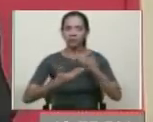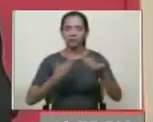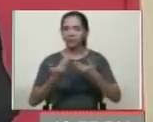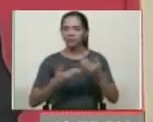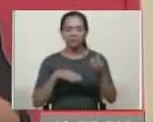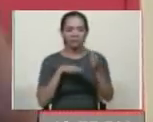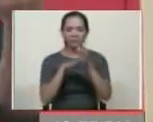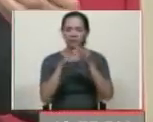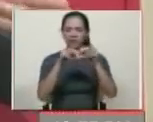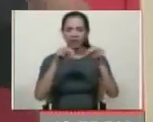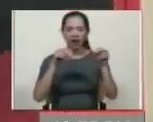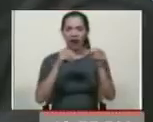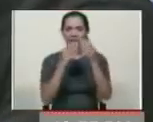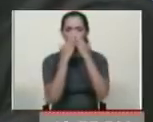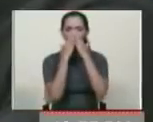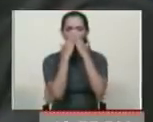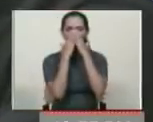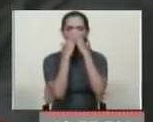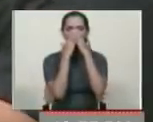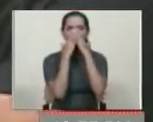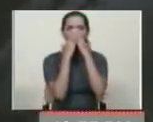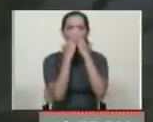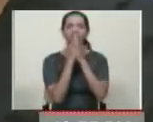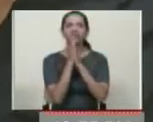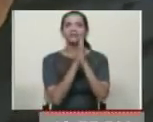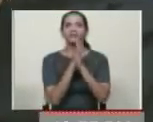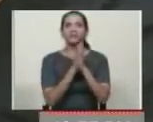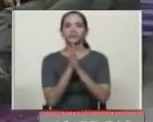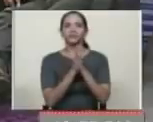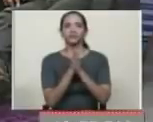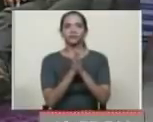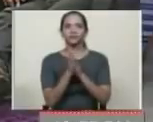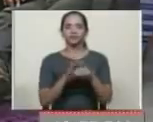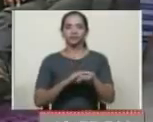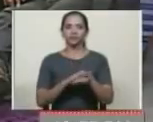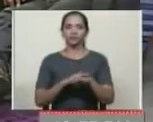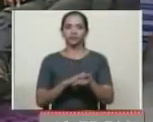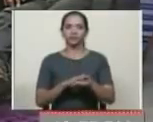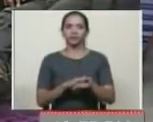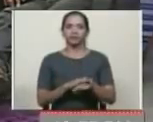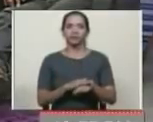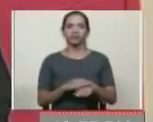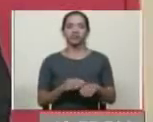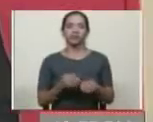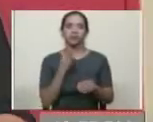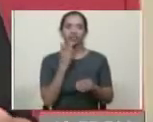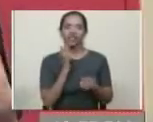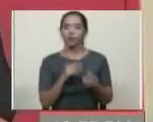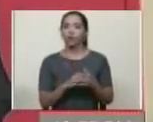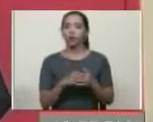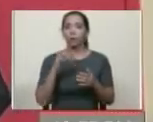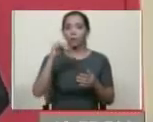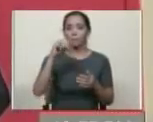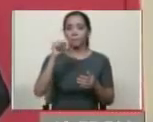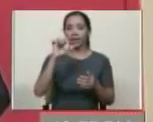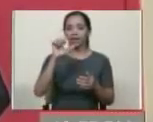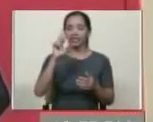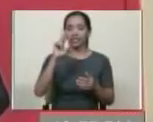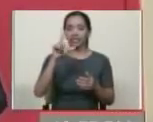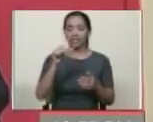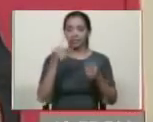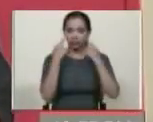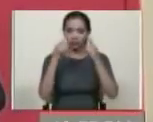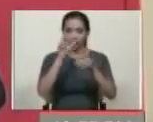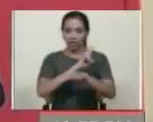tierras, etcétera. El caso de la marcha campesina admirable fue exitoso. Pero hay otro, por ejemplo, el caso de la compañera Mayel Hernández, que también se visibilizó a través de las